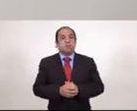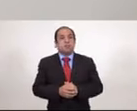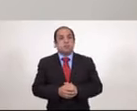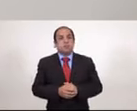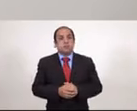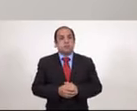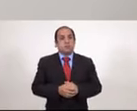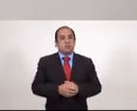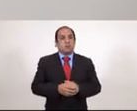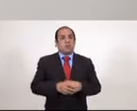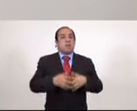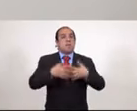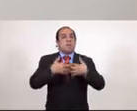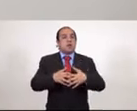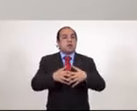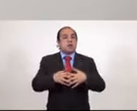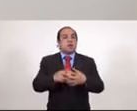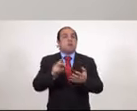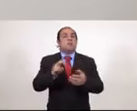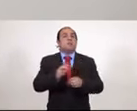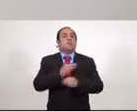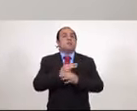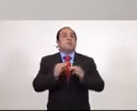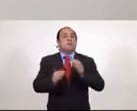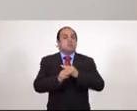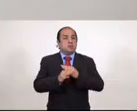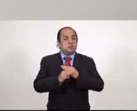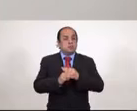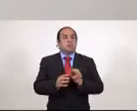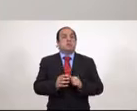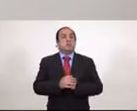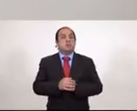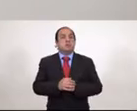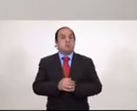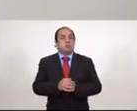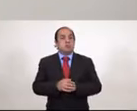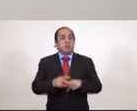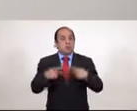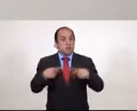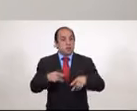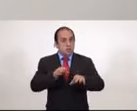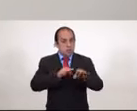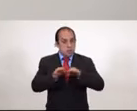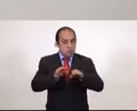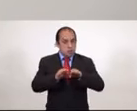maquinaria, los materiales, el personal que se utilizó para hacer esta